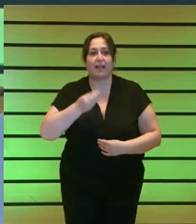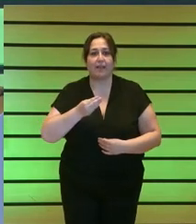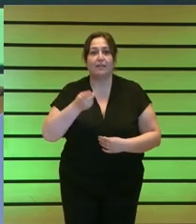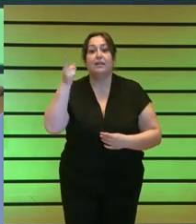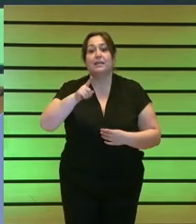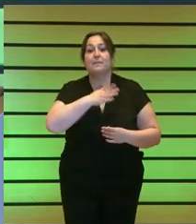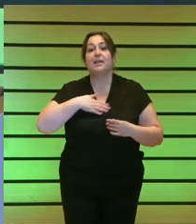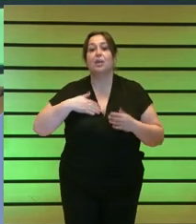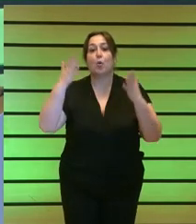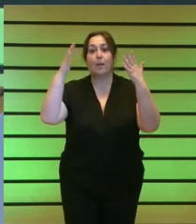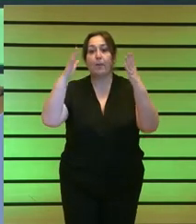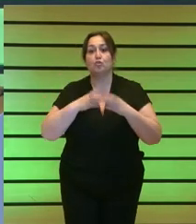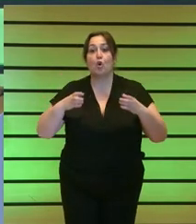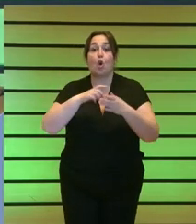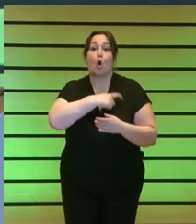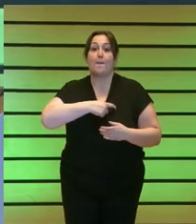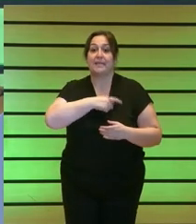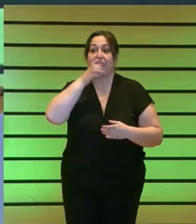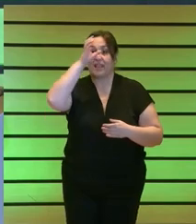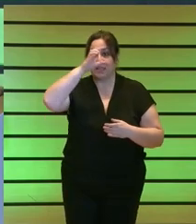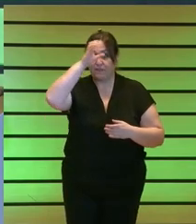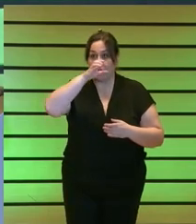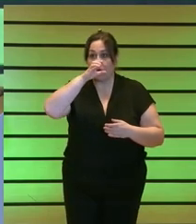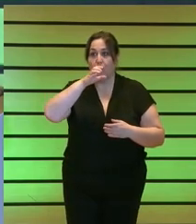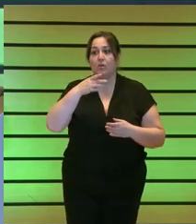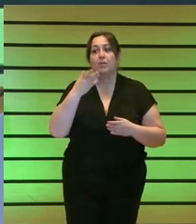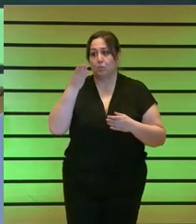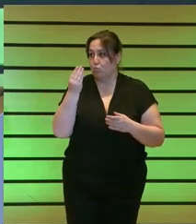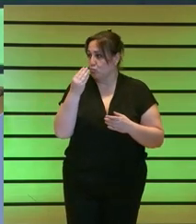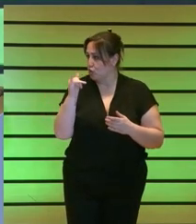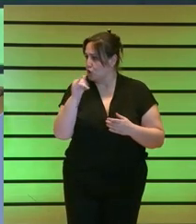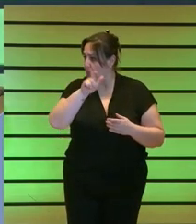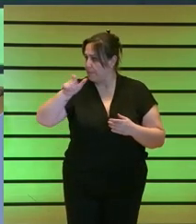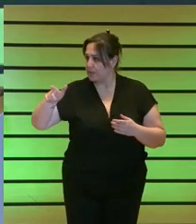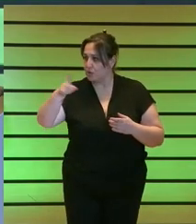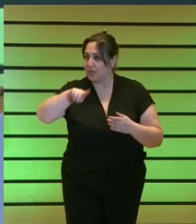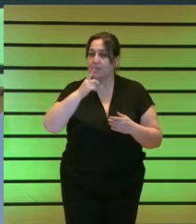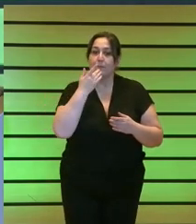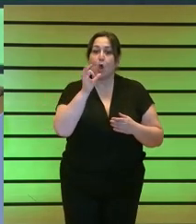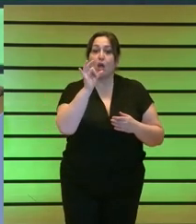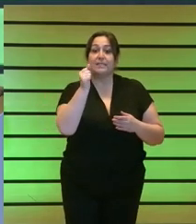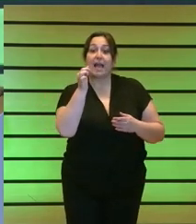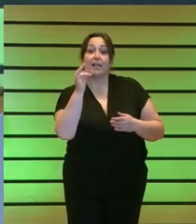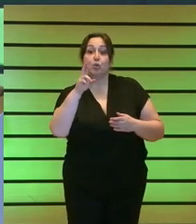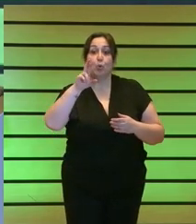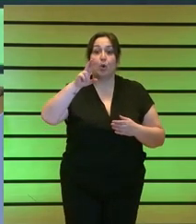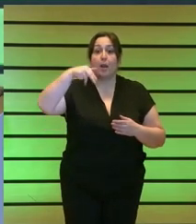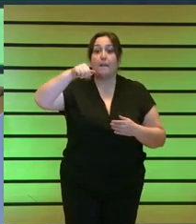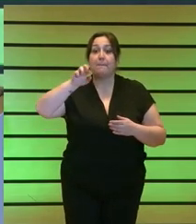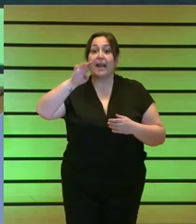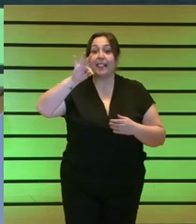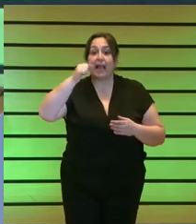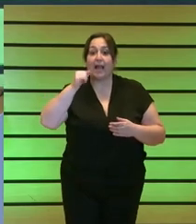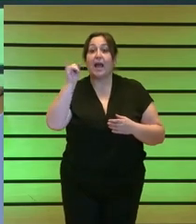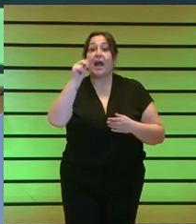dar un aplauso al comité científico que están hoy muchos aquí pues a satur a Marta Rey